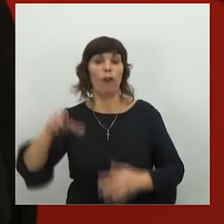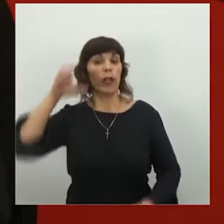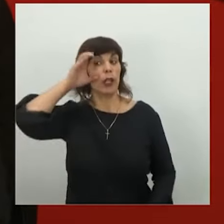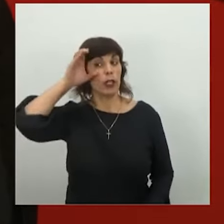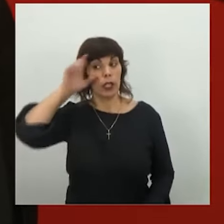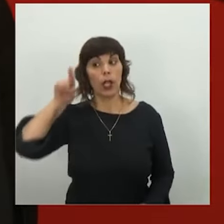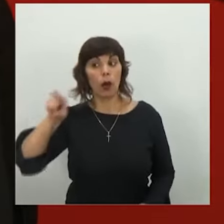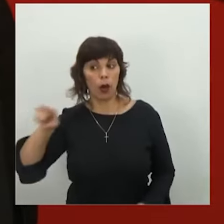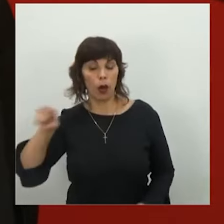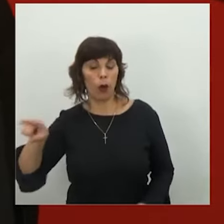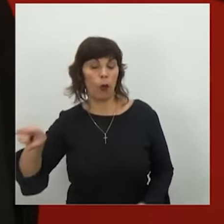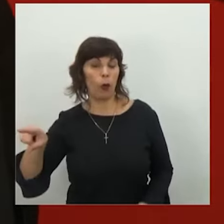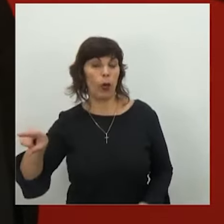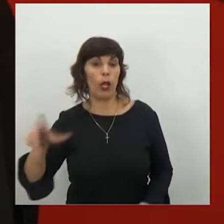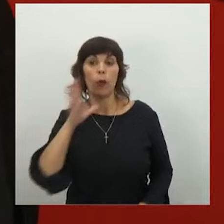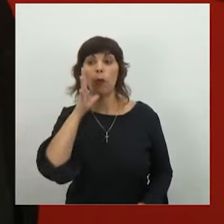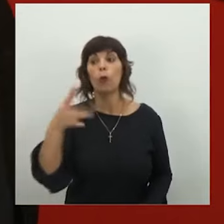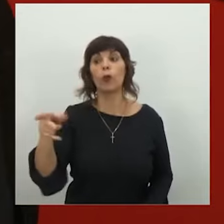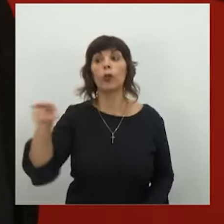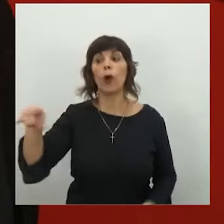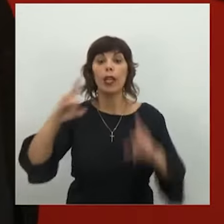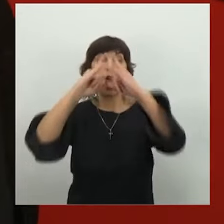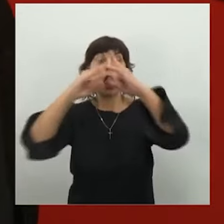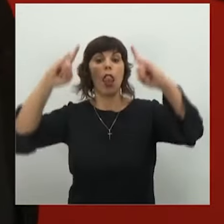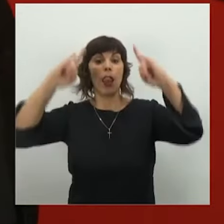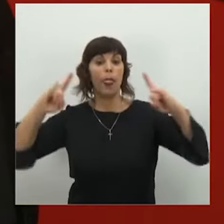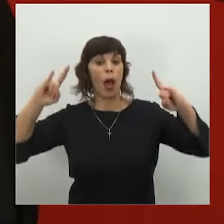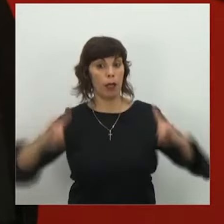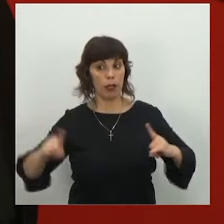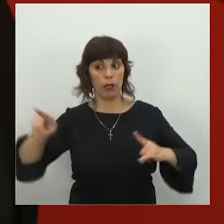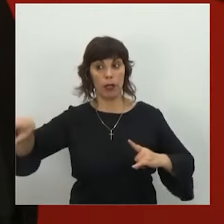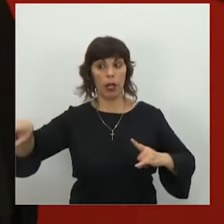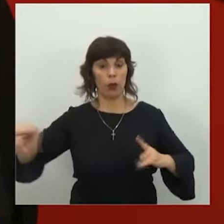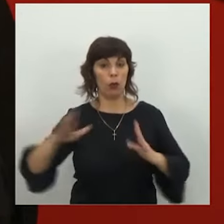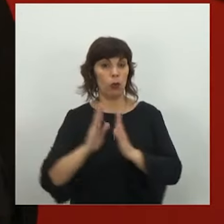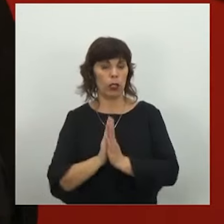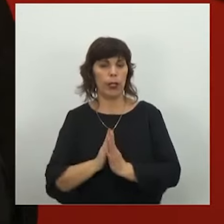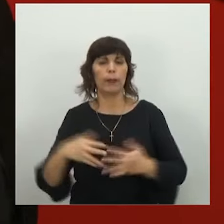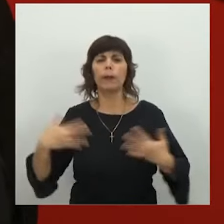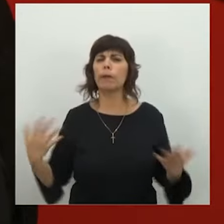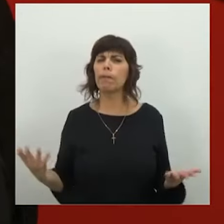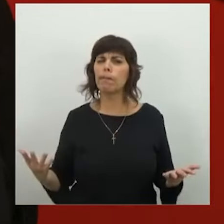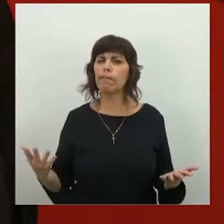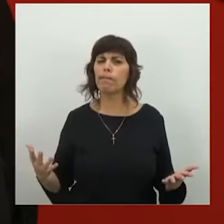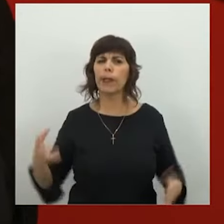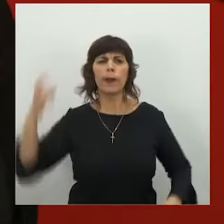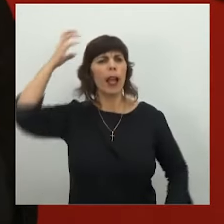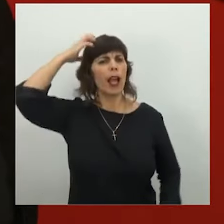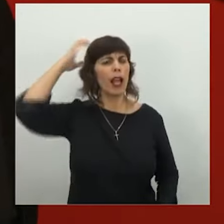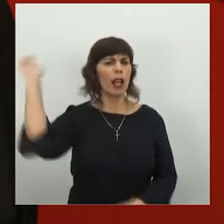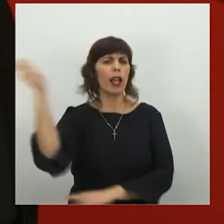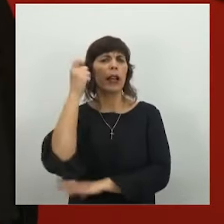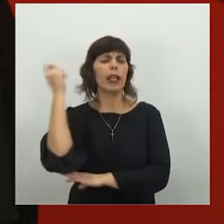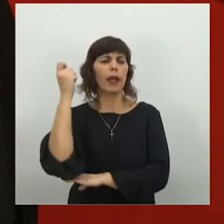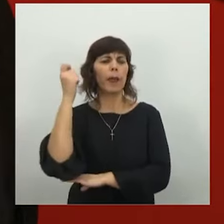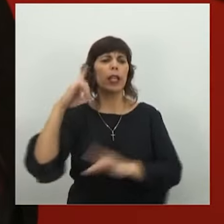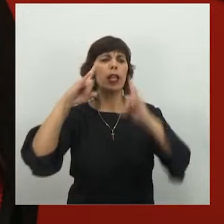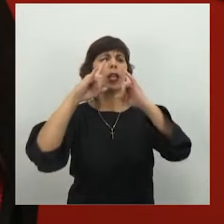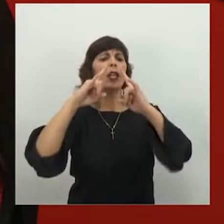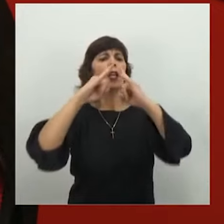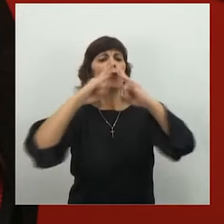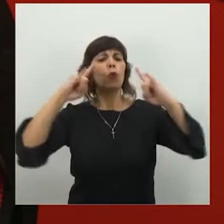Pero David no estuvo mucho tiempo allí. ¿Cuál era el santuario de David? Es interesante